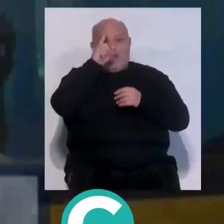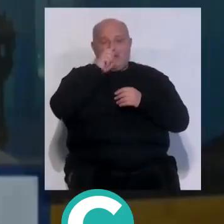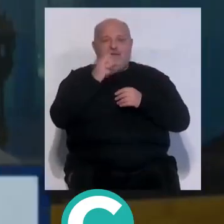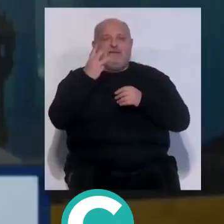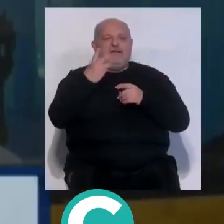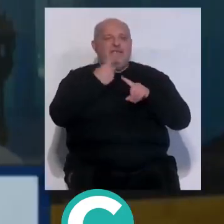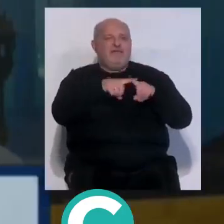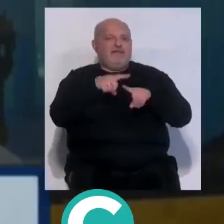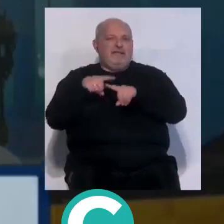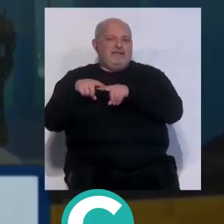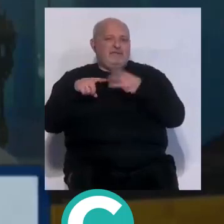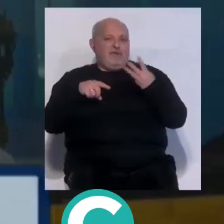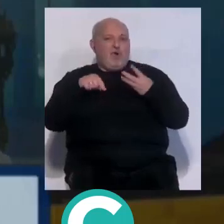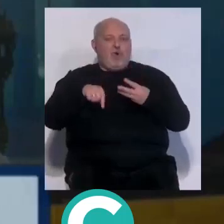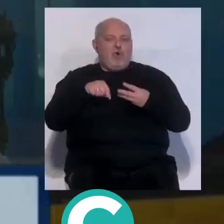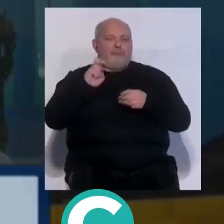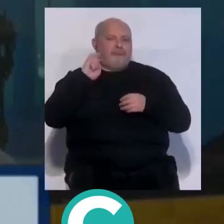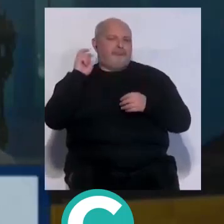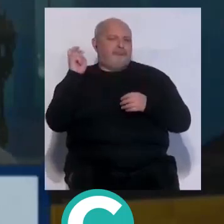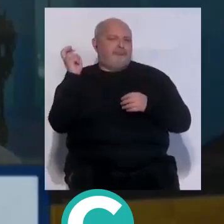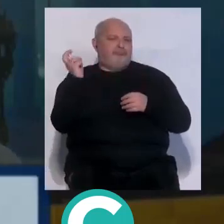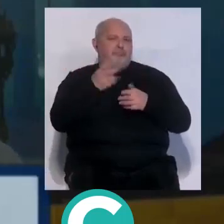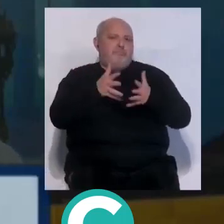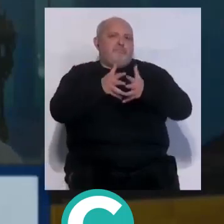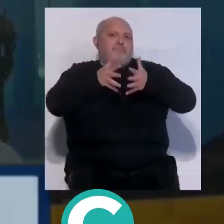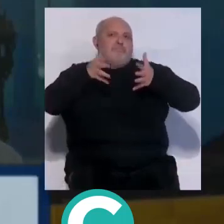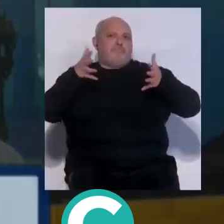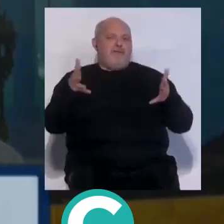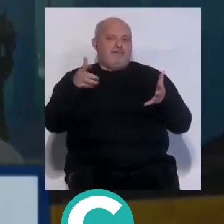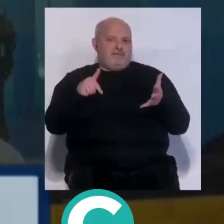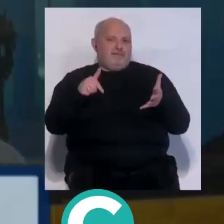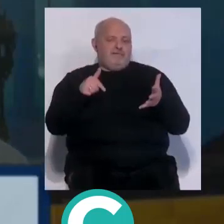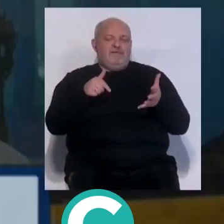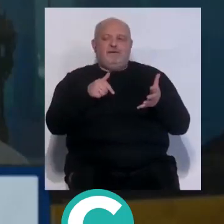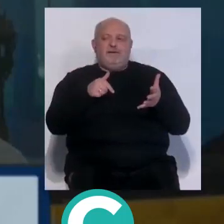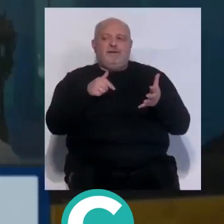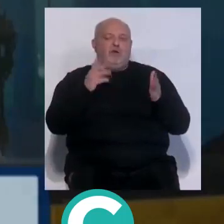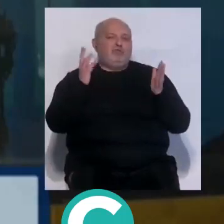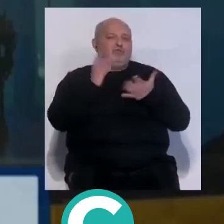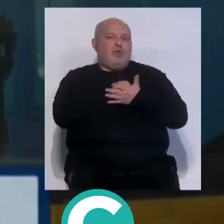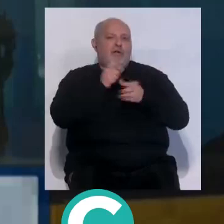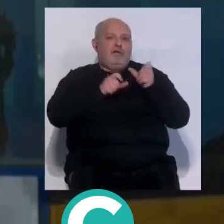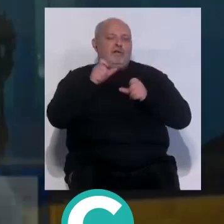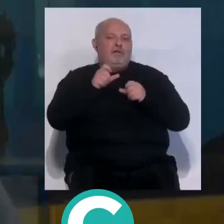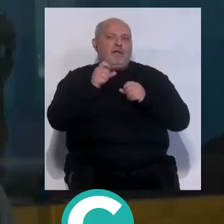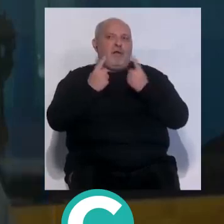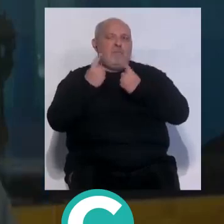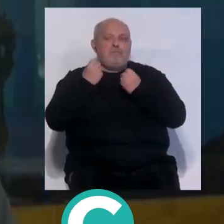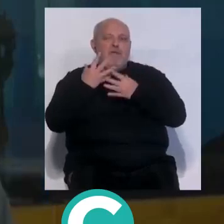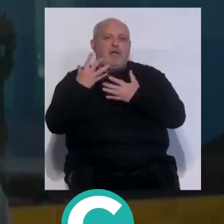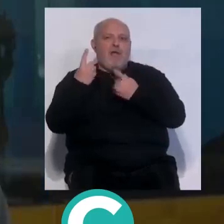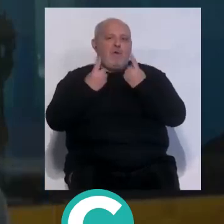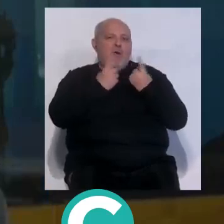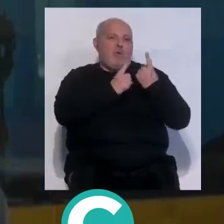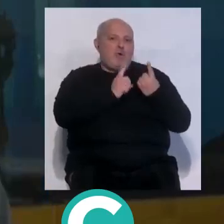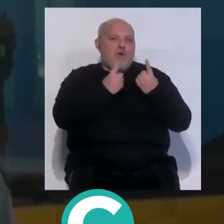3 tratamientos únicamente, hoy hay un abanico muy grande, con lo cual no a todas las personas les viene bien el mismo tratamiento